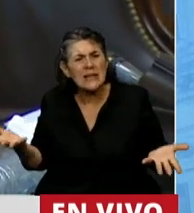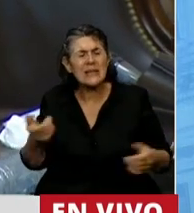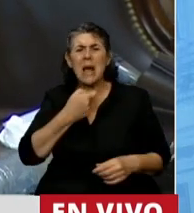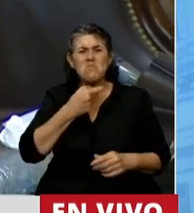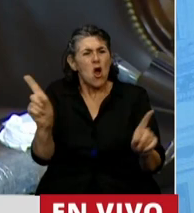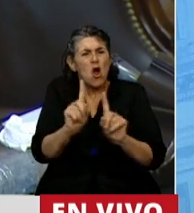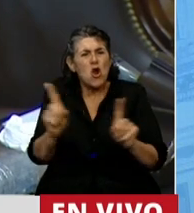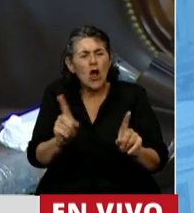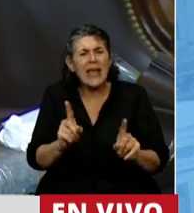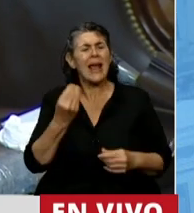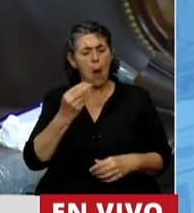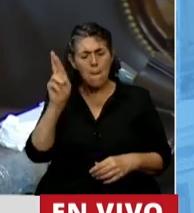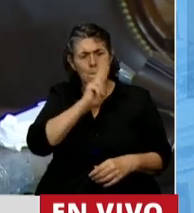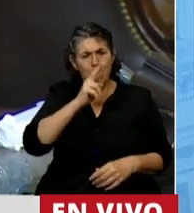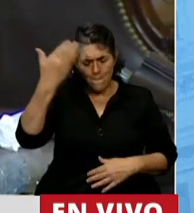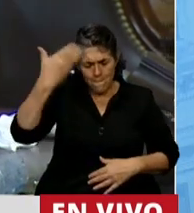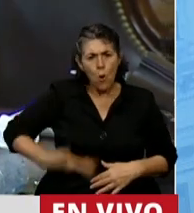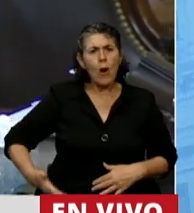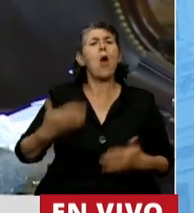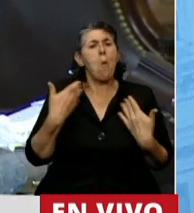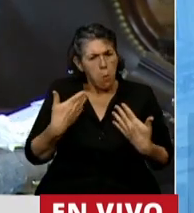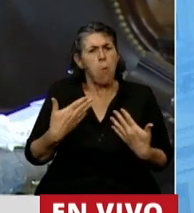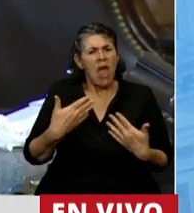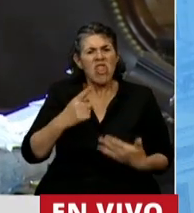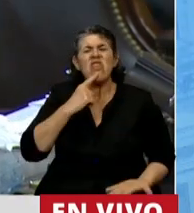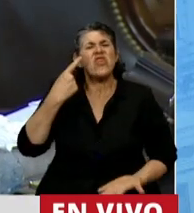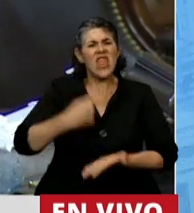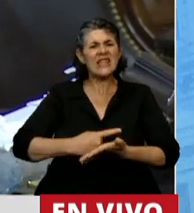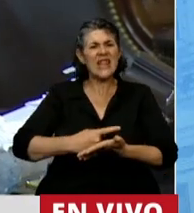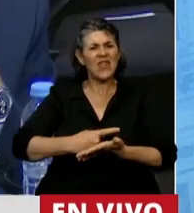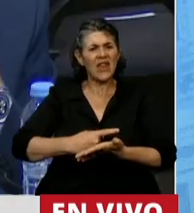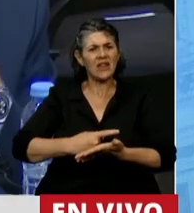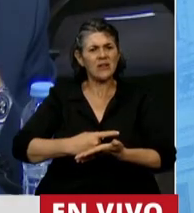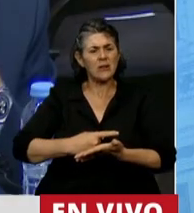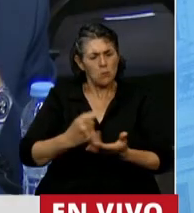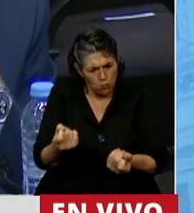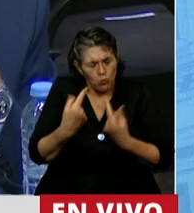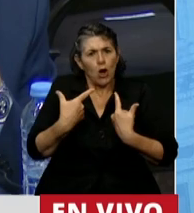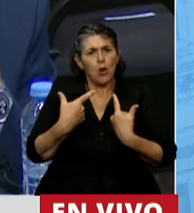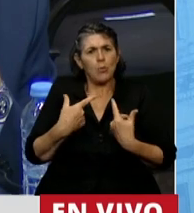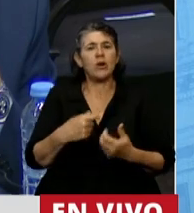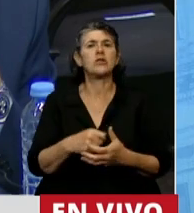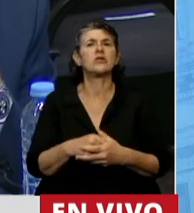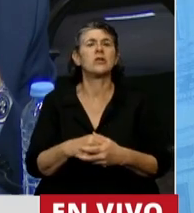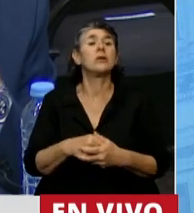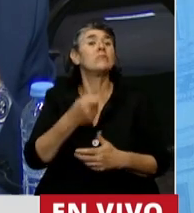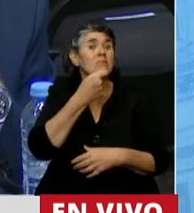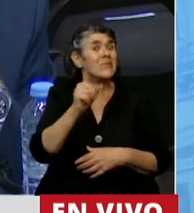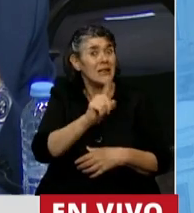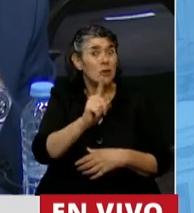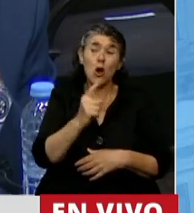lo que cuesta es que las mujeres tengamos el poder de decidir. Y si no, preguntémosle a